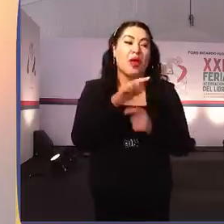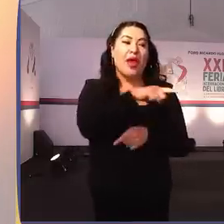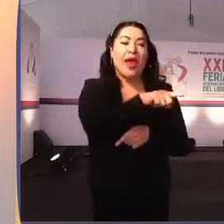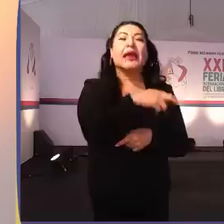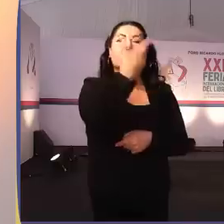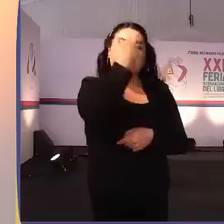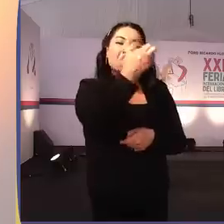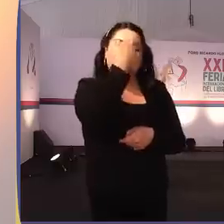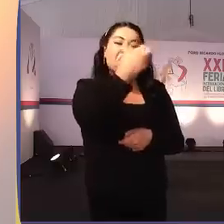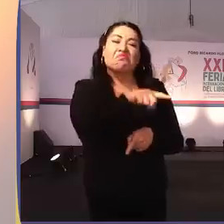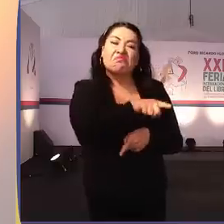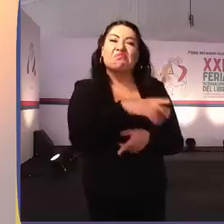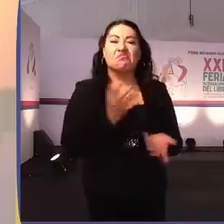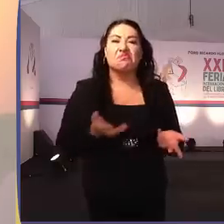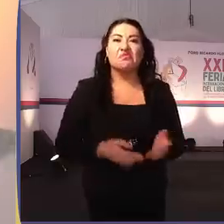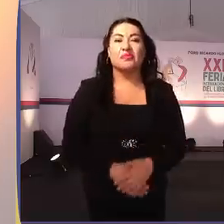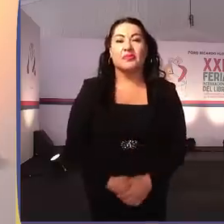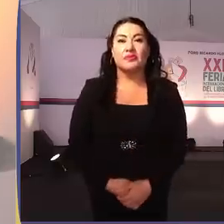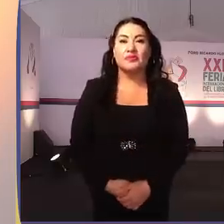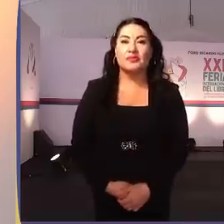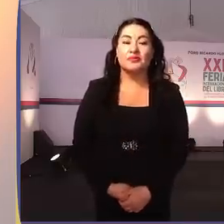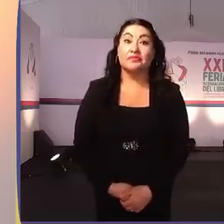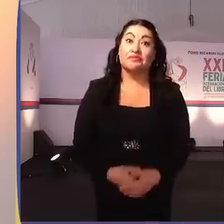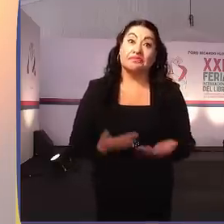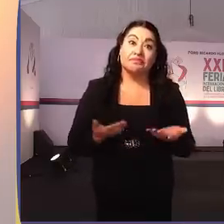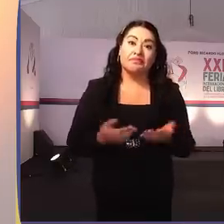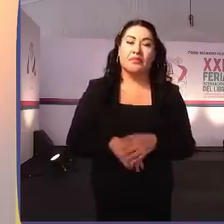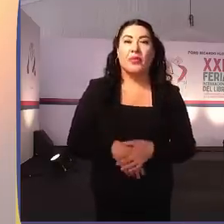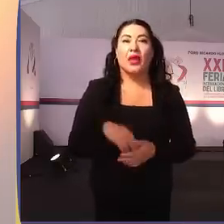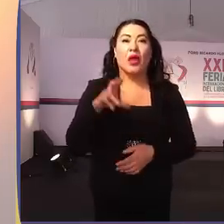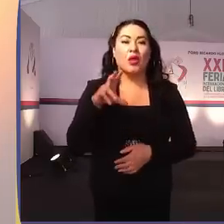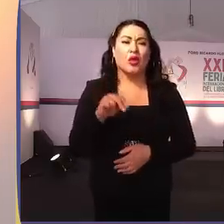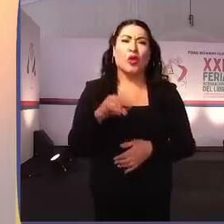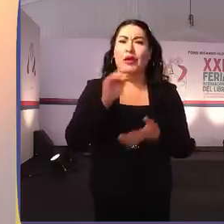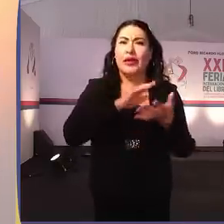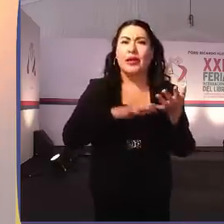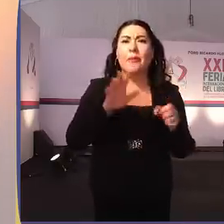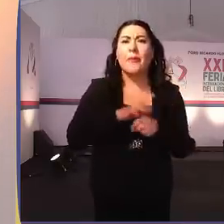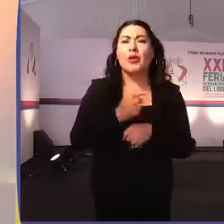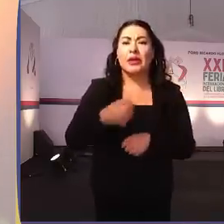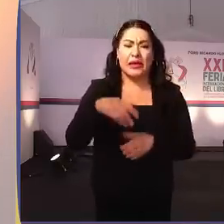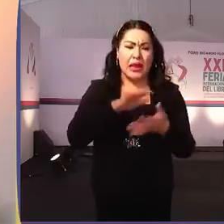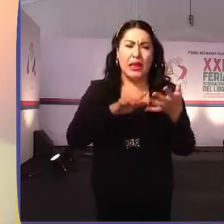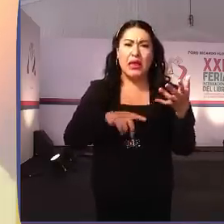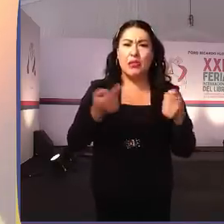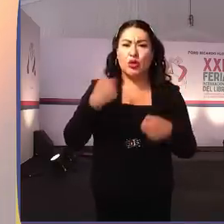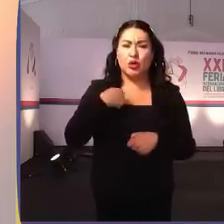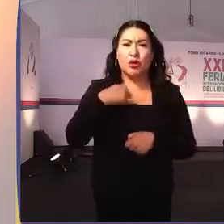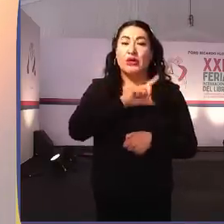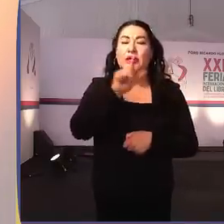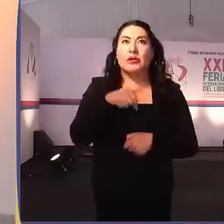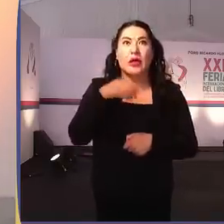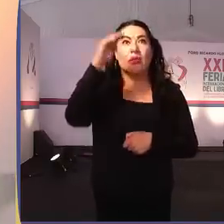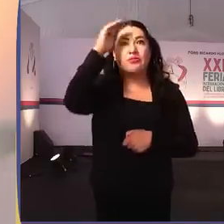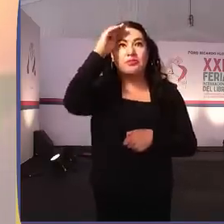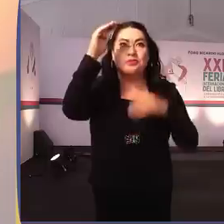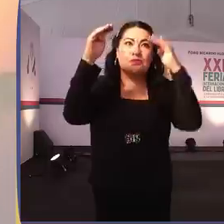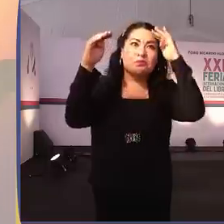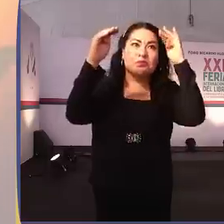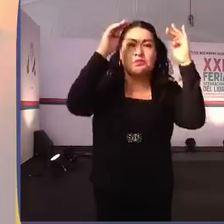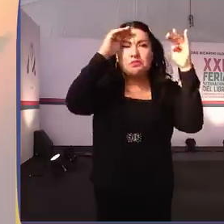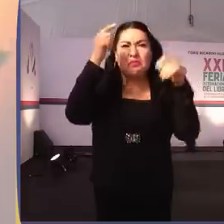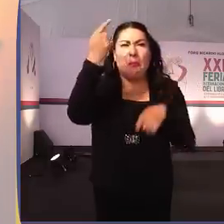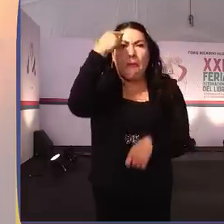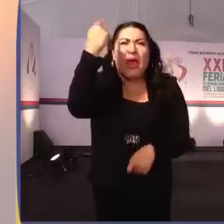que tiene la razón. Y bueno, pues no, porque los libros hacen pensar. ¿Para qué pensar? ¿Para